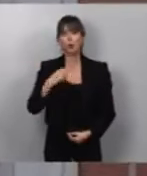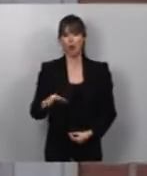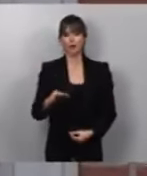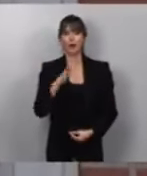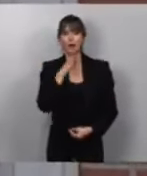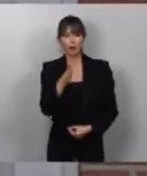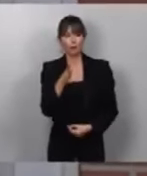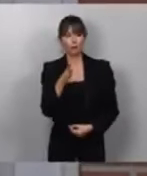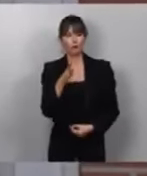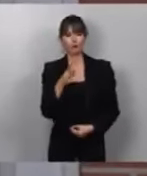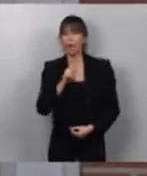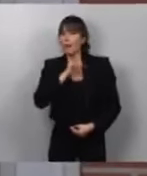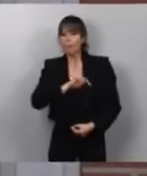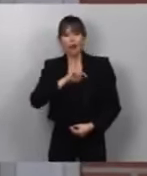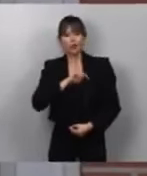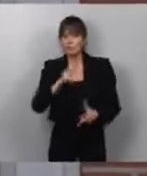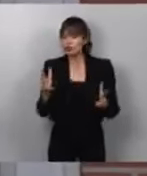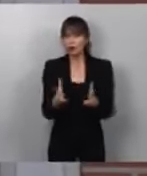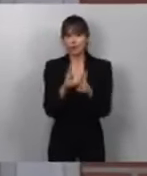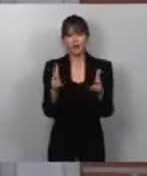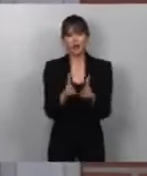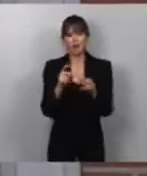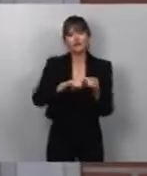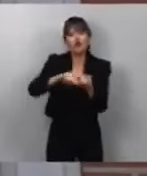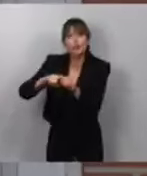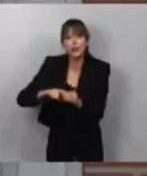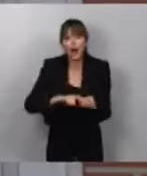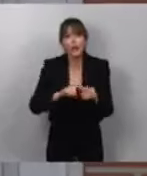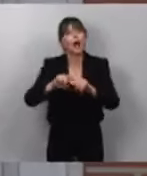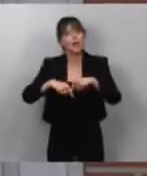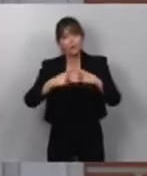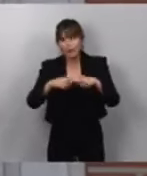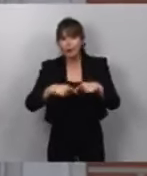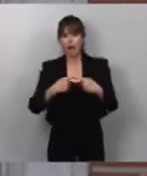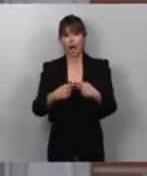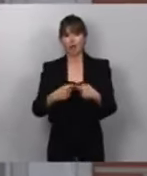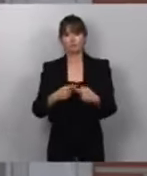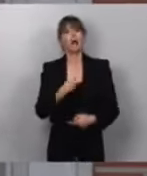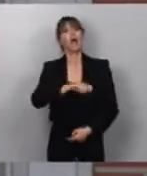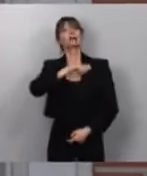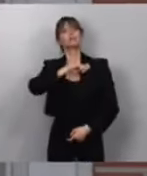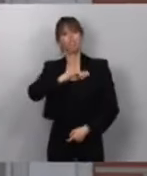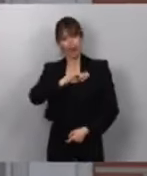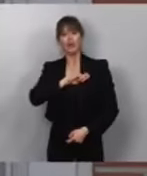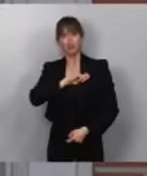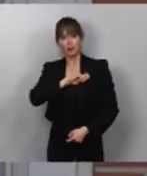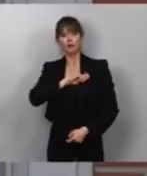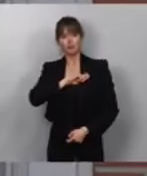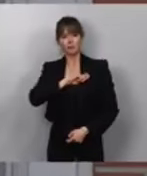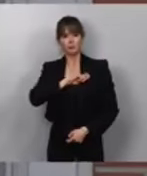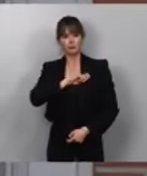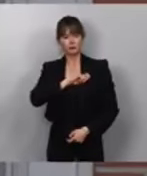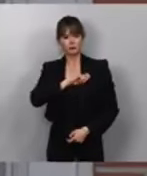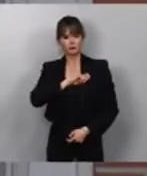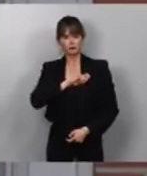responden a valores troncales de una sociedad solidaria y familiar como es la española porque